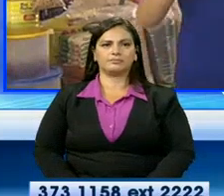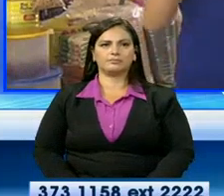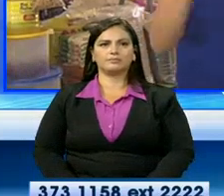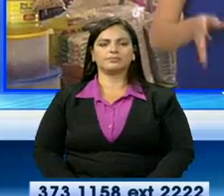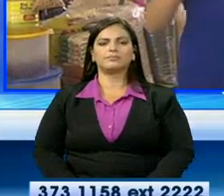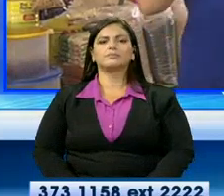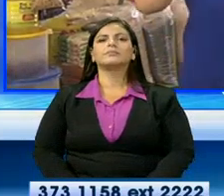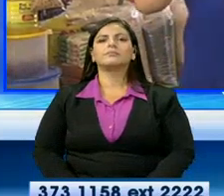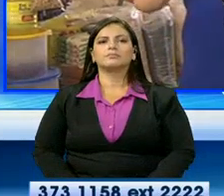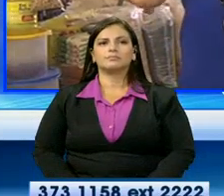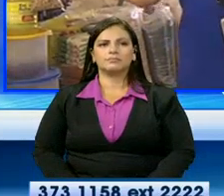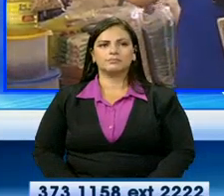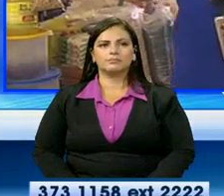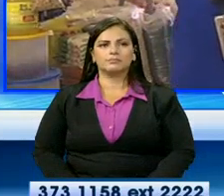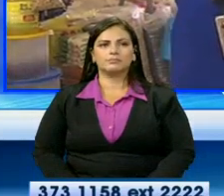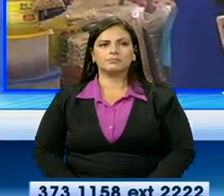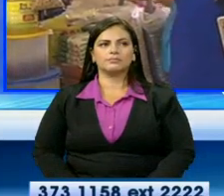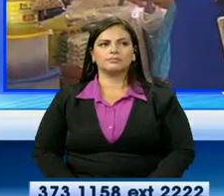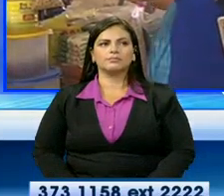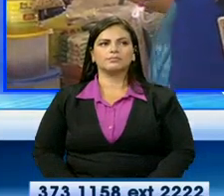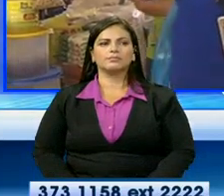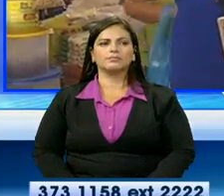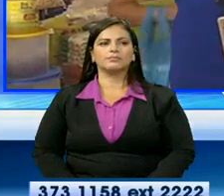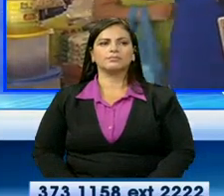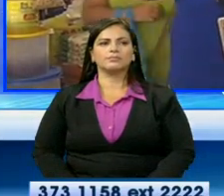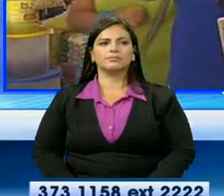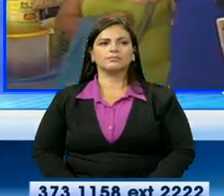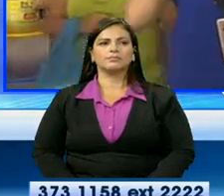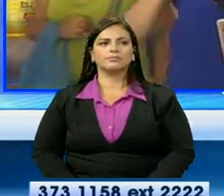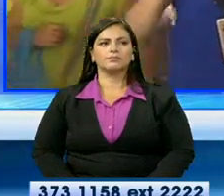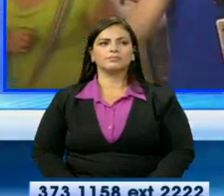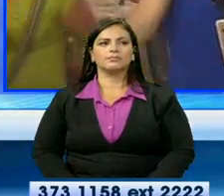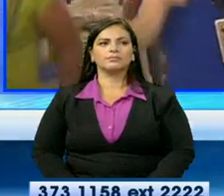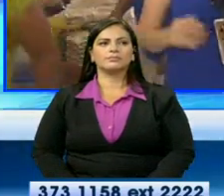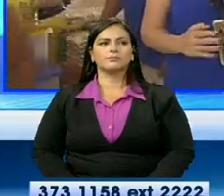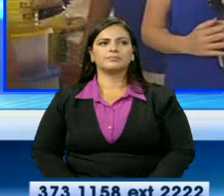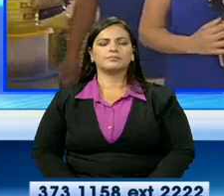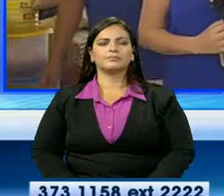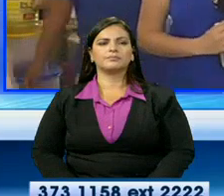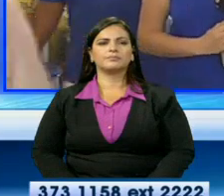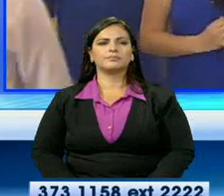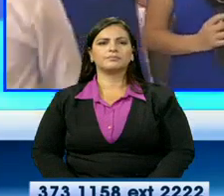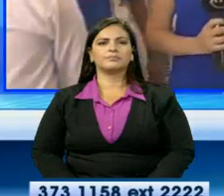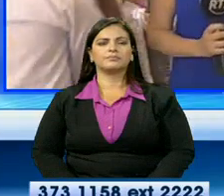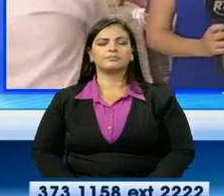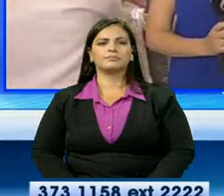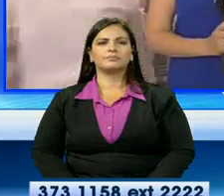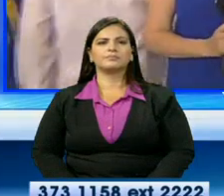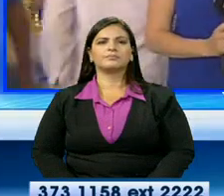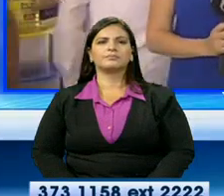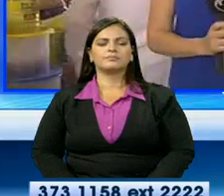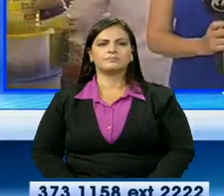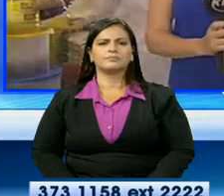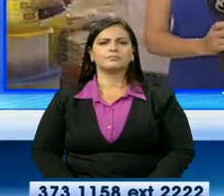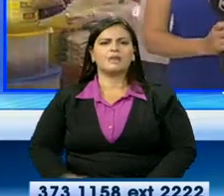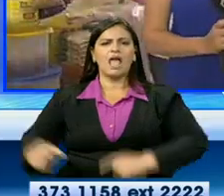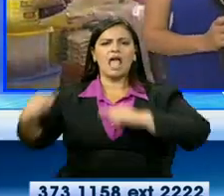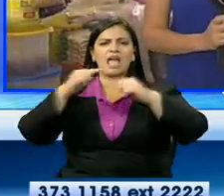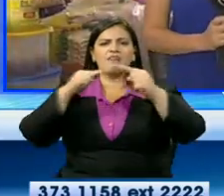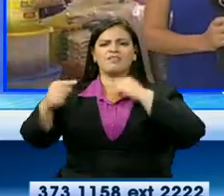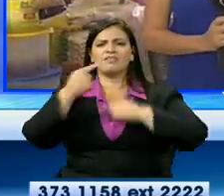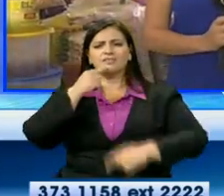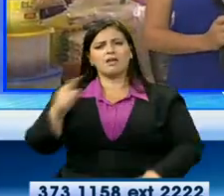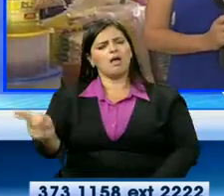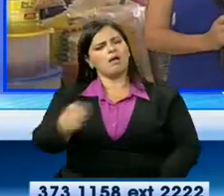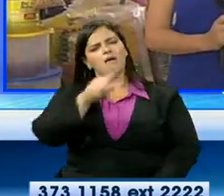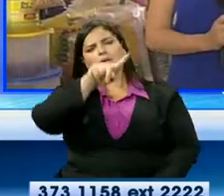De ley le van a vender. Claro, entonces el productor dice que él compra ahí. Por eso seriedad que cualquiera. El productor dice que compra ahí, por eso quiere que le averigüe para ver si no